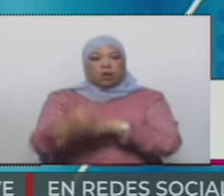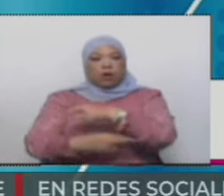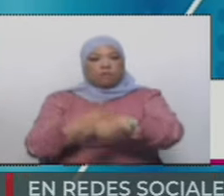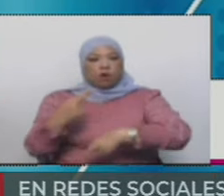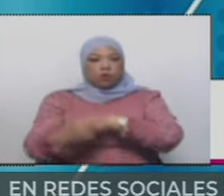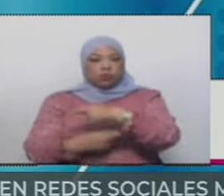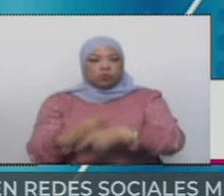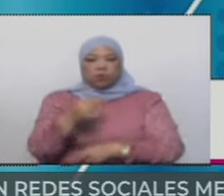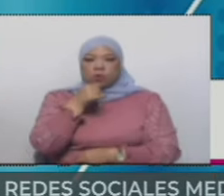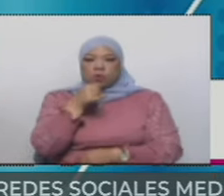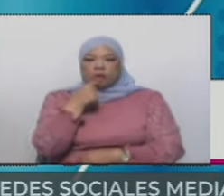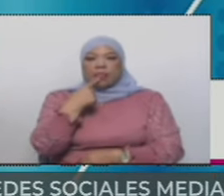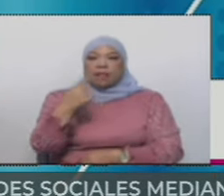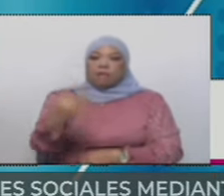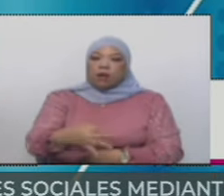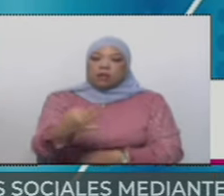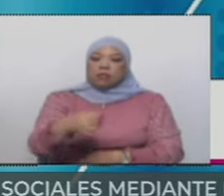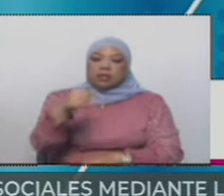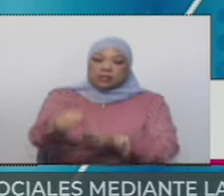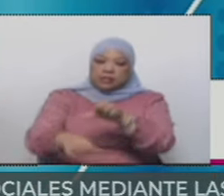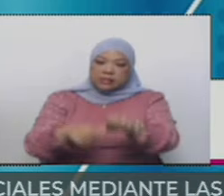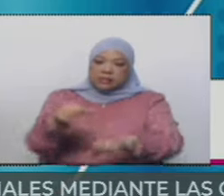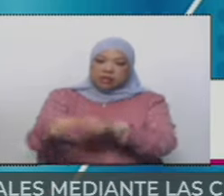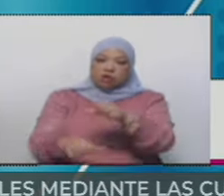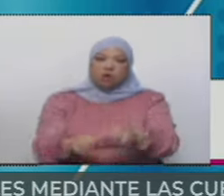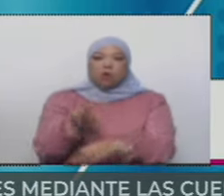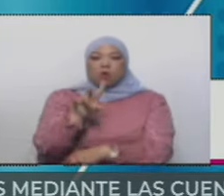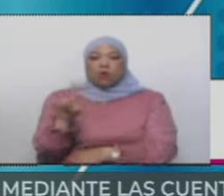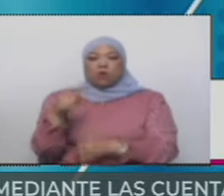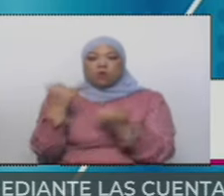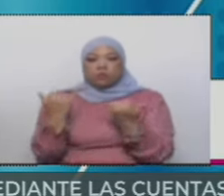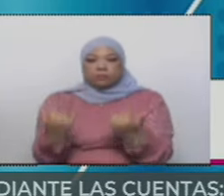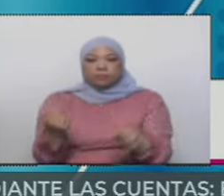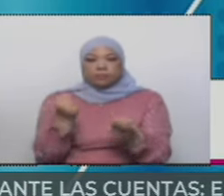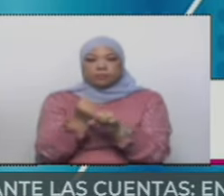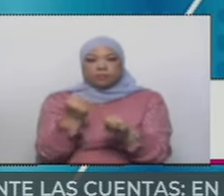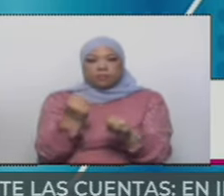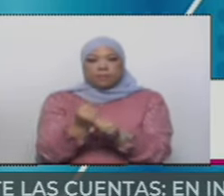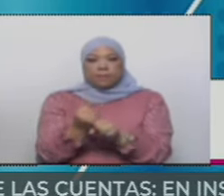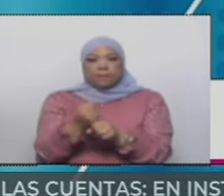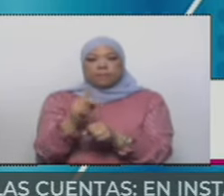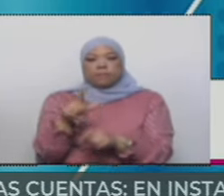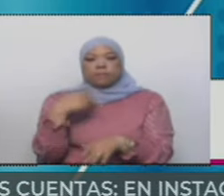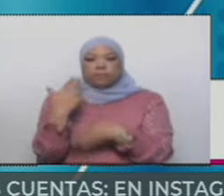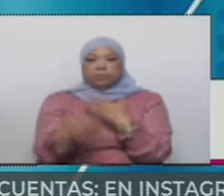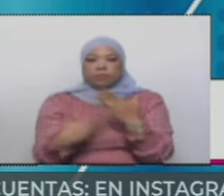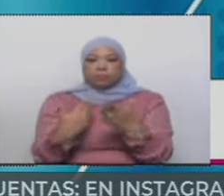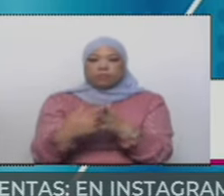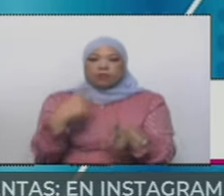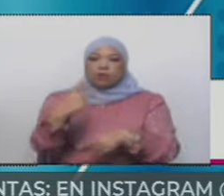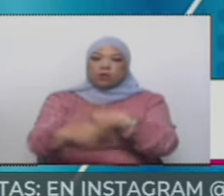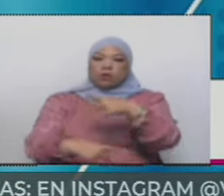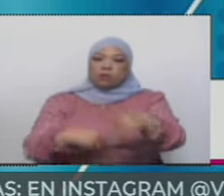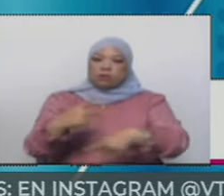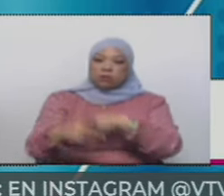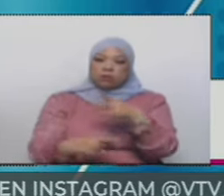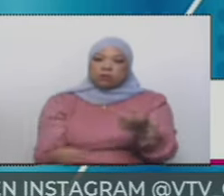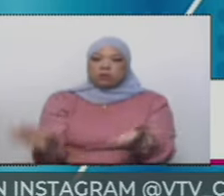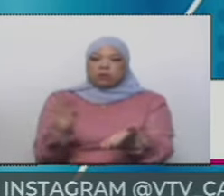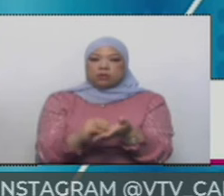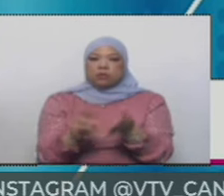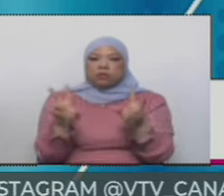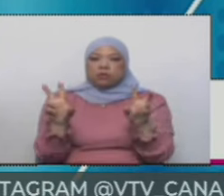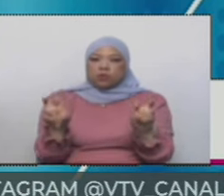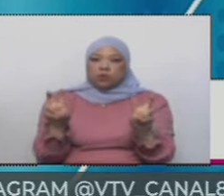revolución verdadera en el siglo XXI está en un permanente proceso de